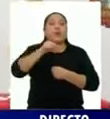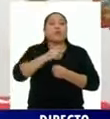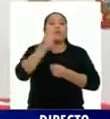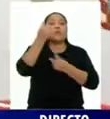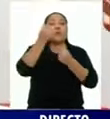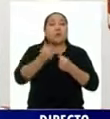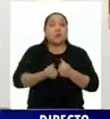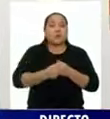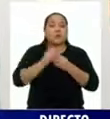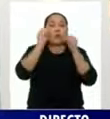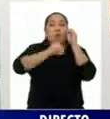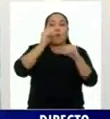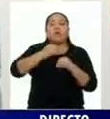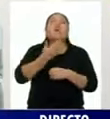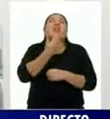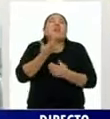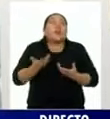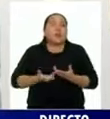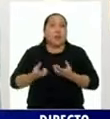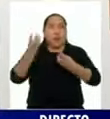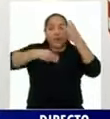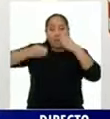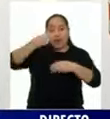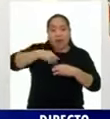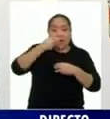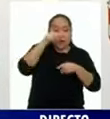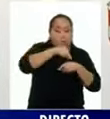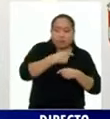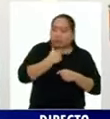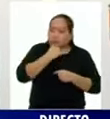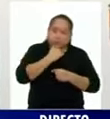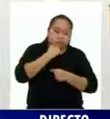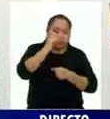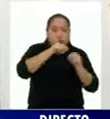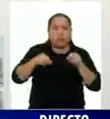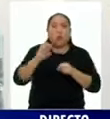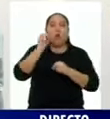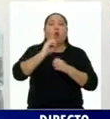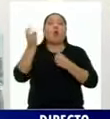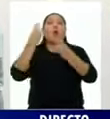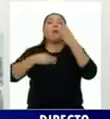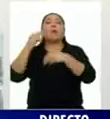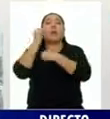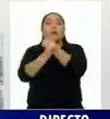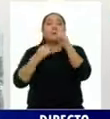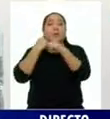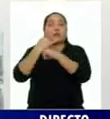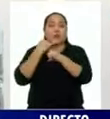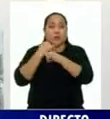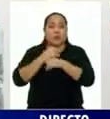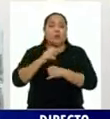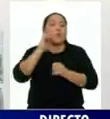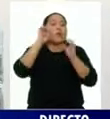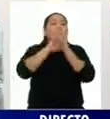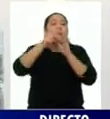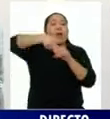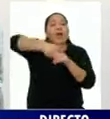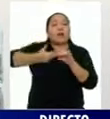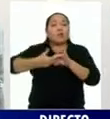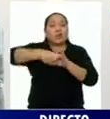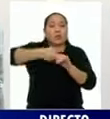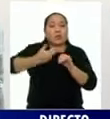los determina el mercado. El mercado local o el mercado internacional. En el caso de la gasolina, por